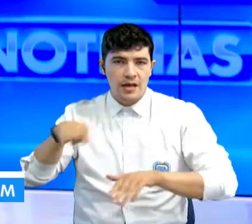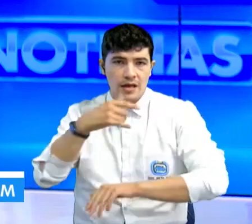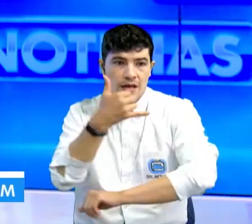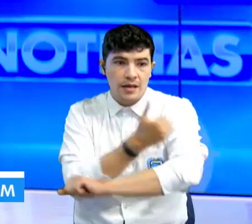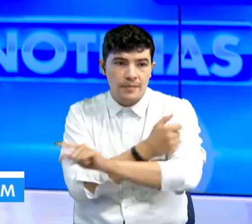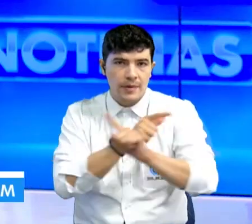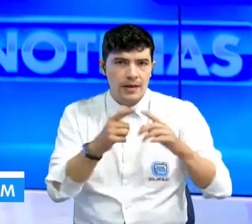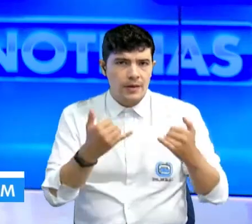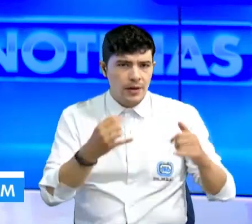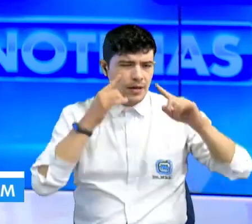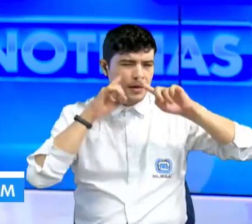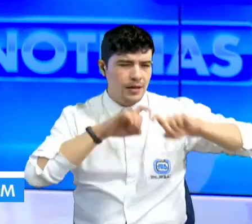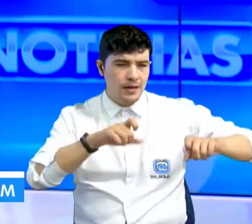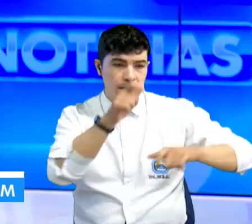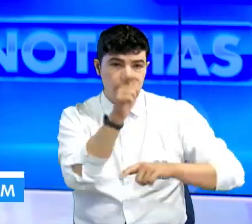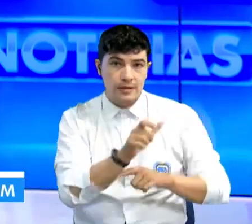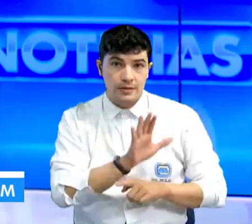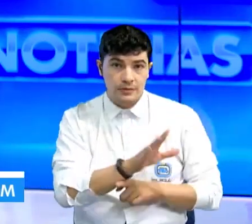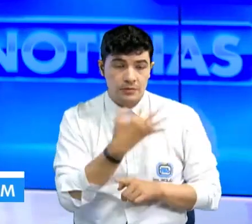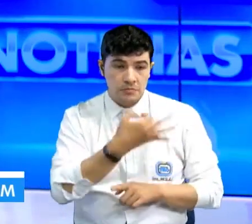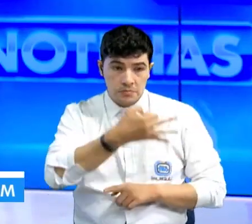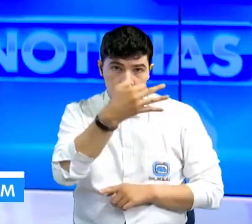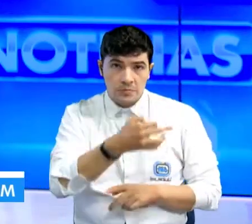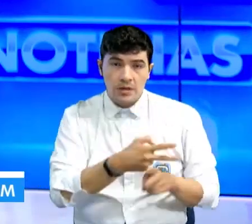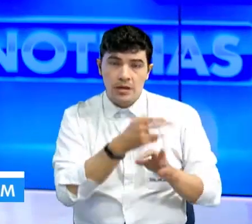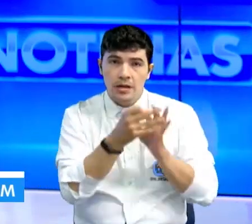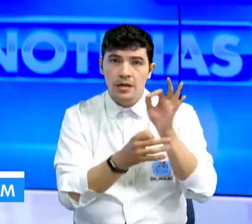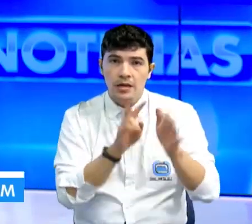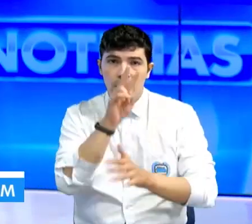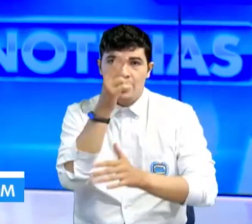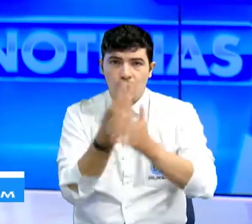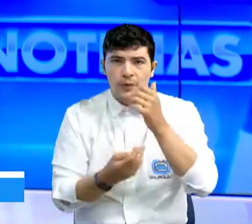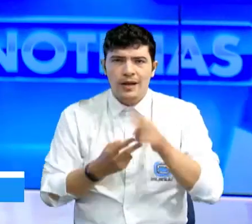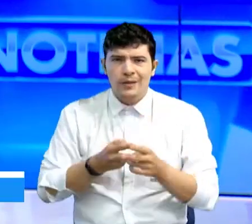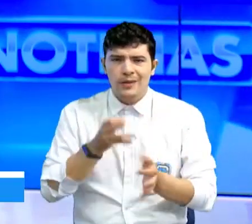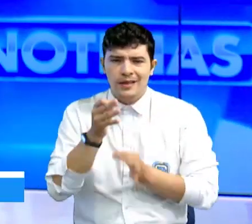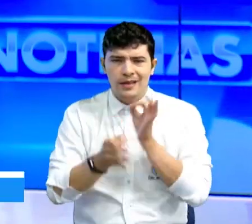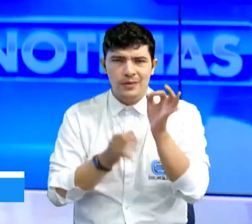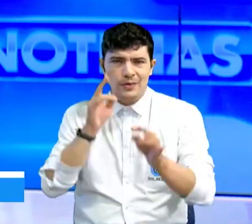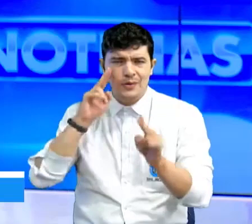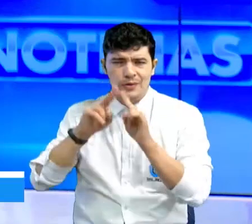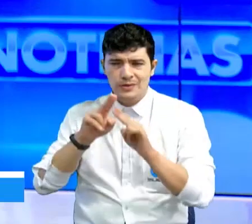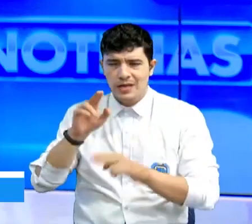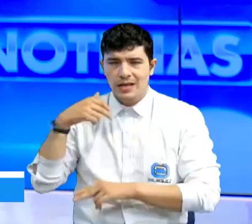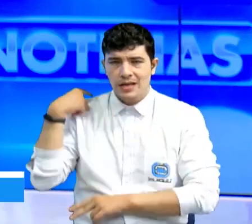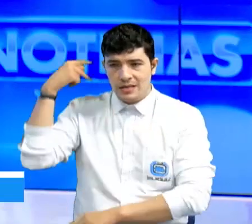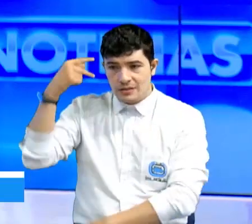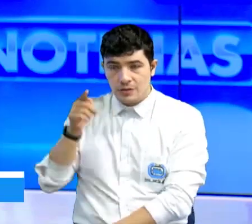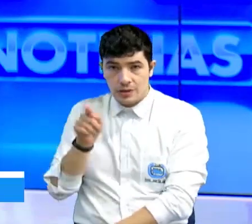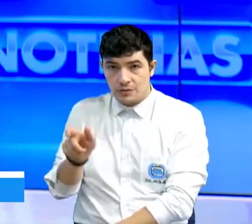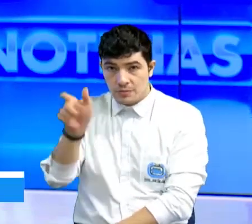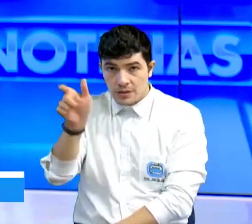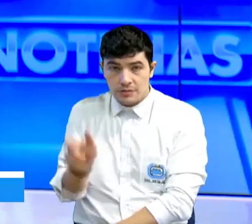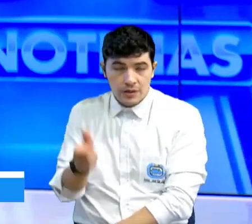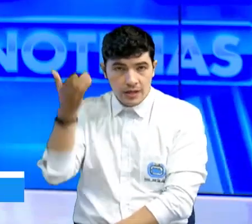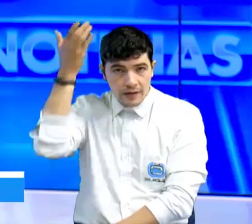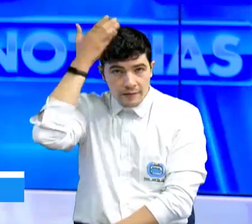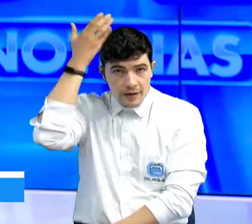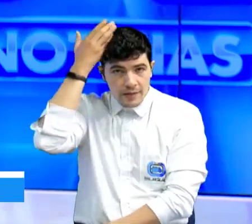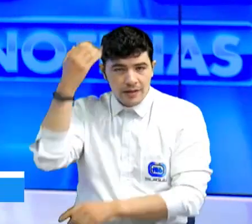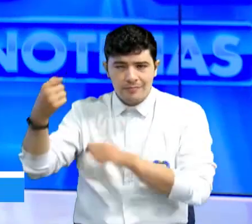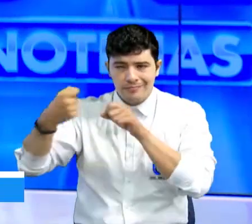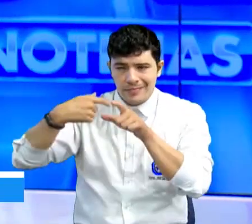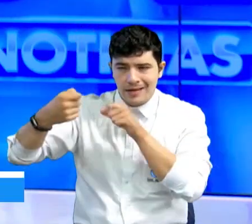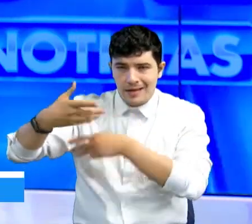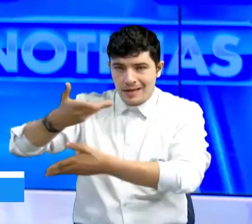confirman que además de ser segura tiene doble protección conozcamos la historia de joan pons un voluntario en entrevista exclusiva